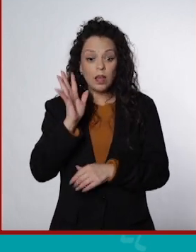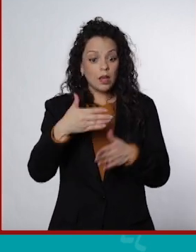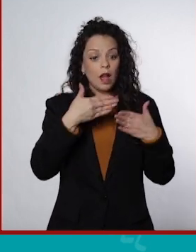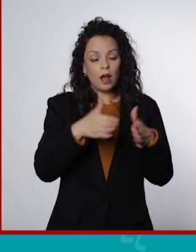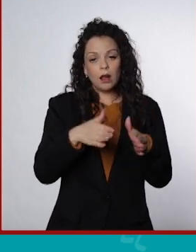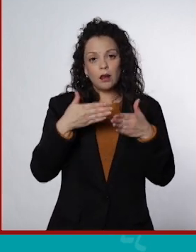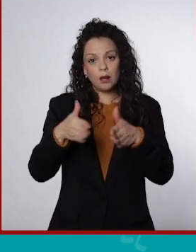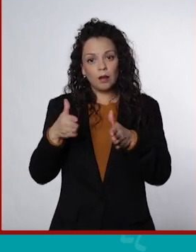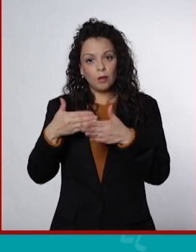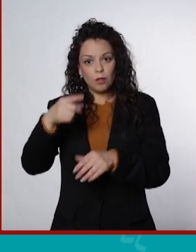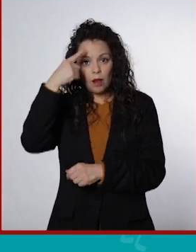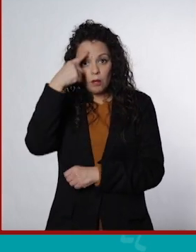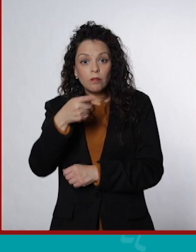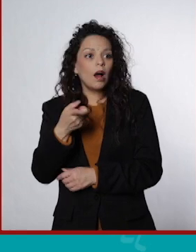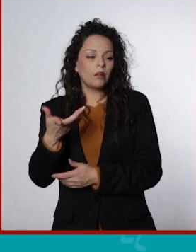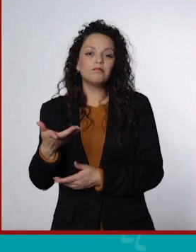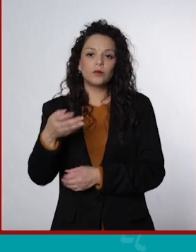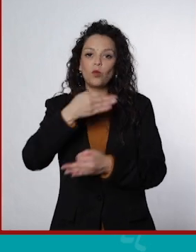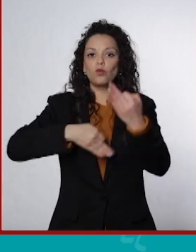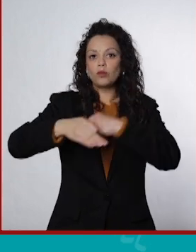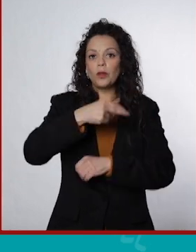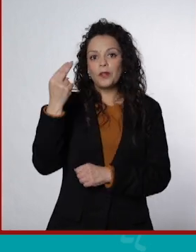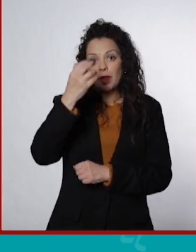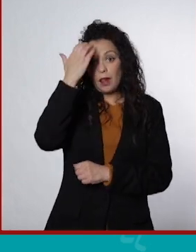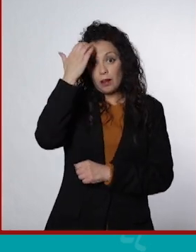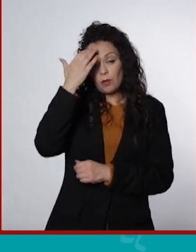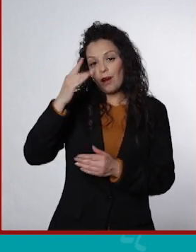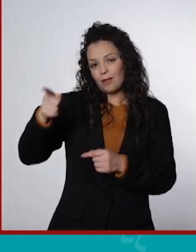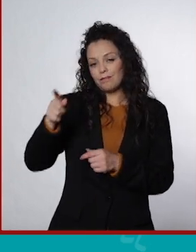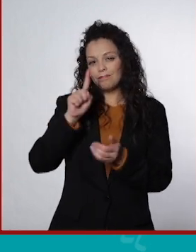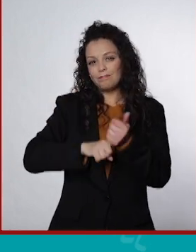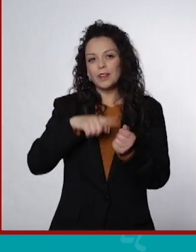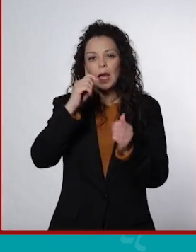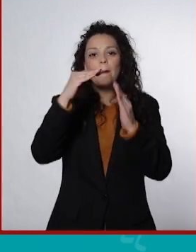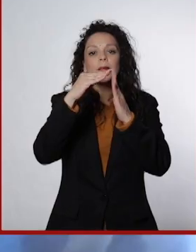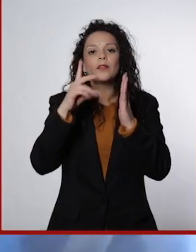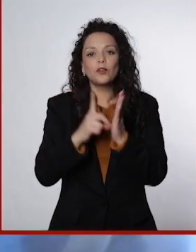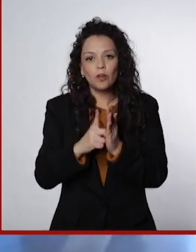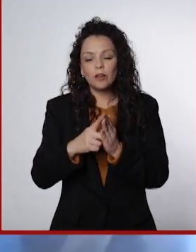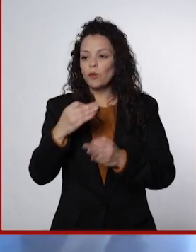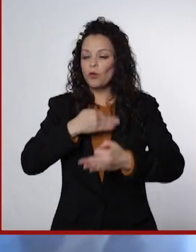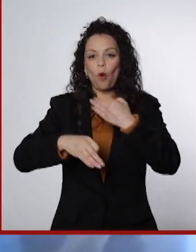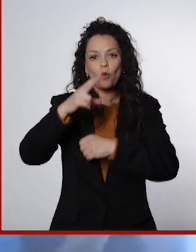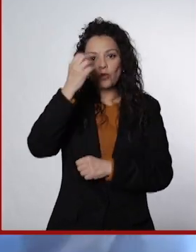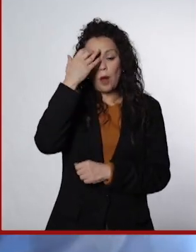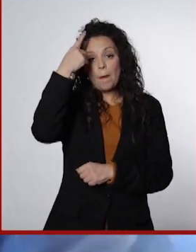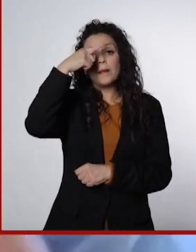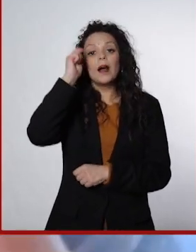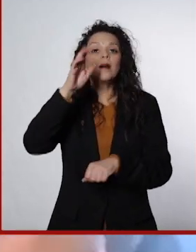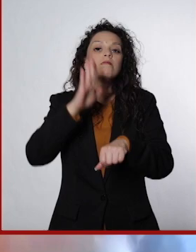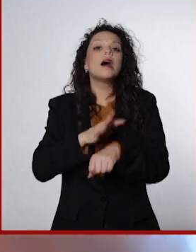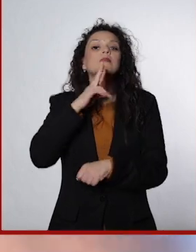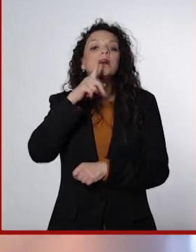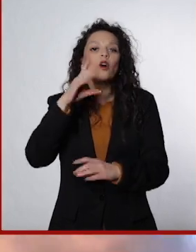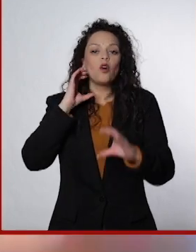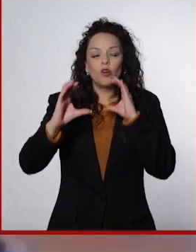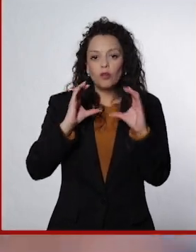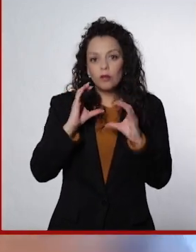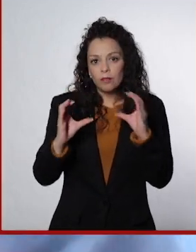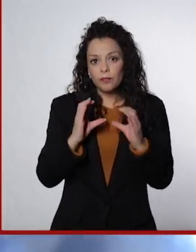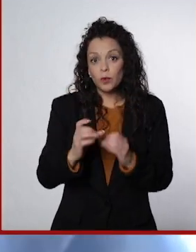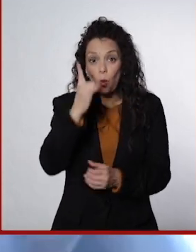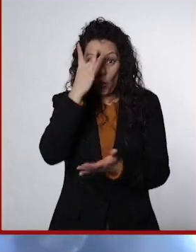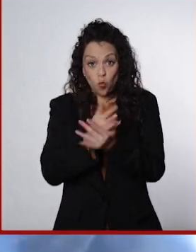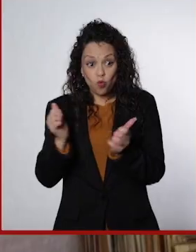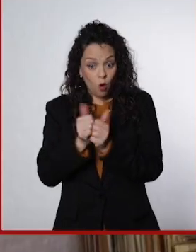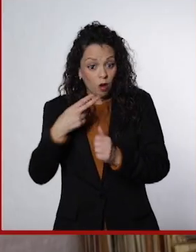para, pues, para dar a conocer este modelo que a nosotros nos resulta pues padrísimo para mejorar nuestra comunicación, no solo con los demás, sino